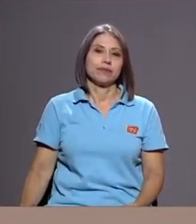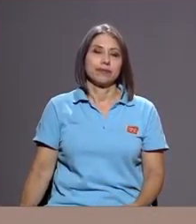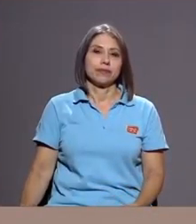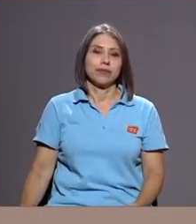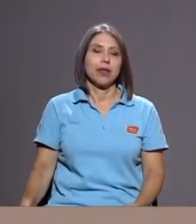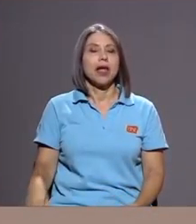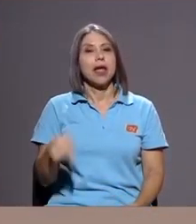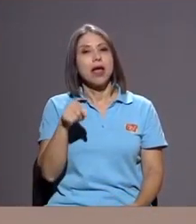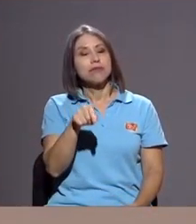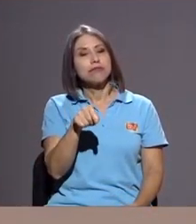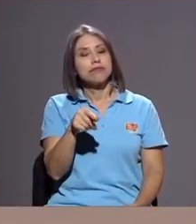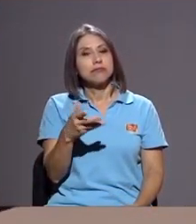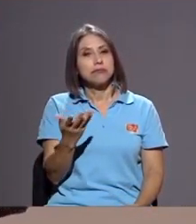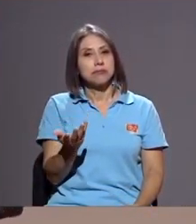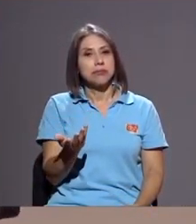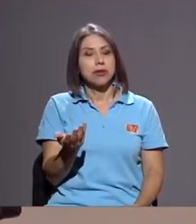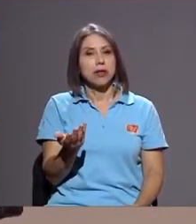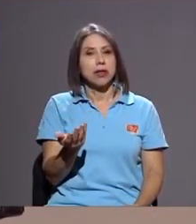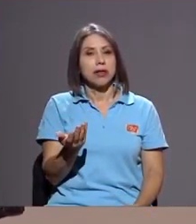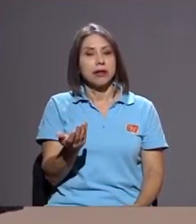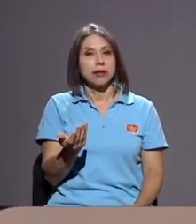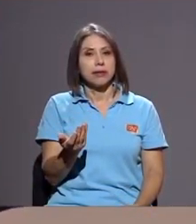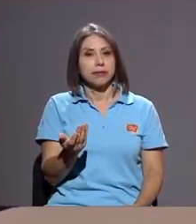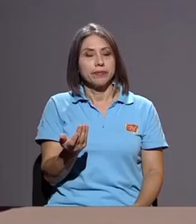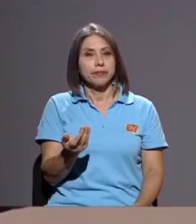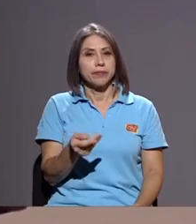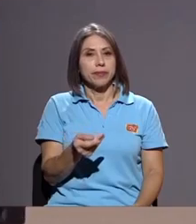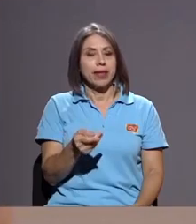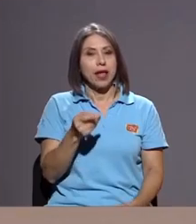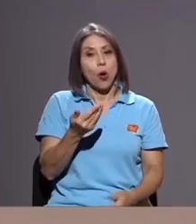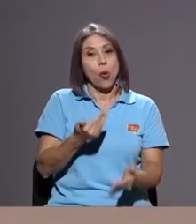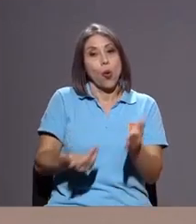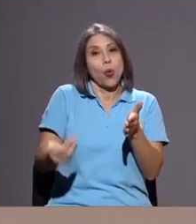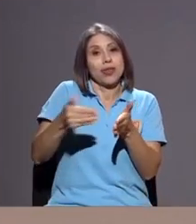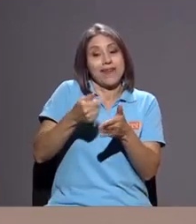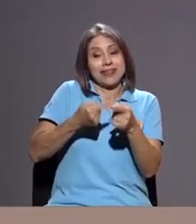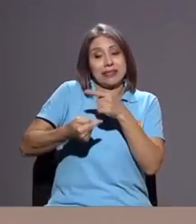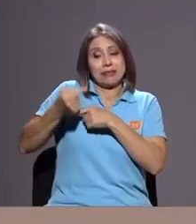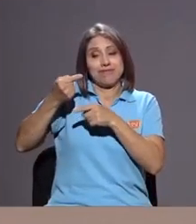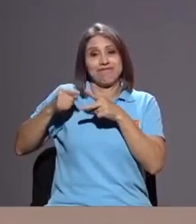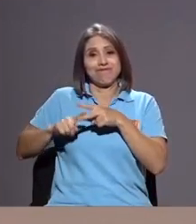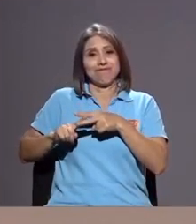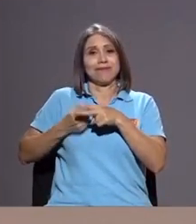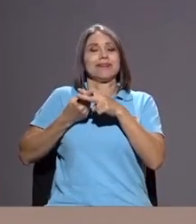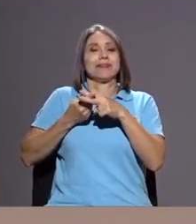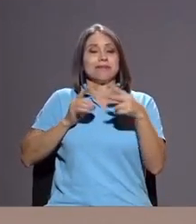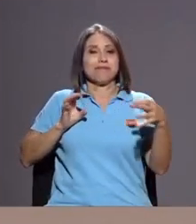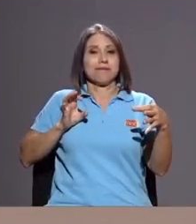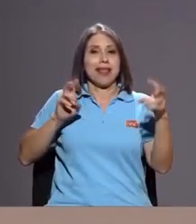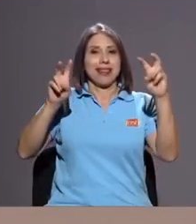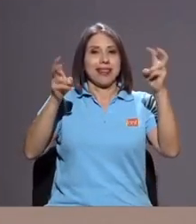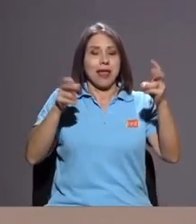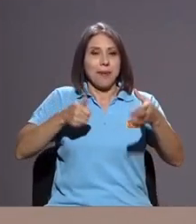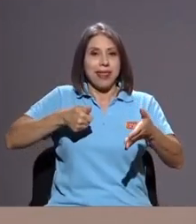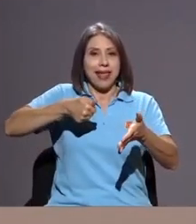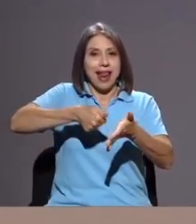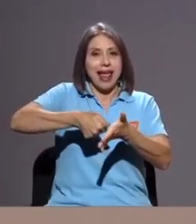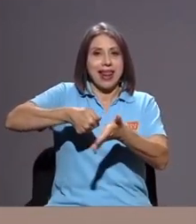nos lleva un poco al punto inicial, que sería el tema de la elección.